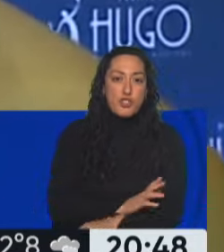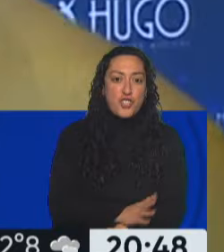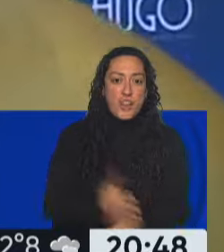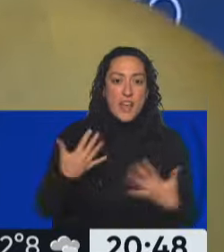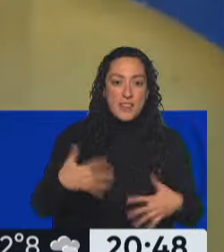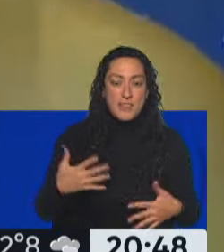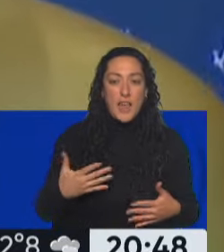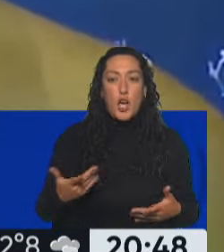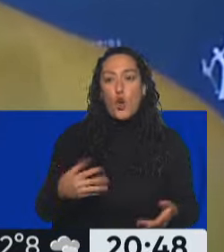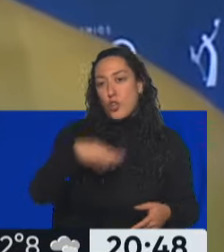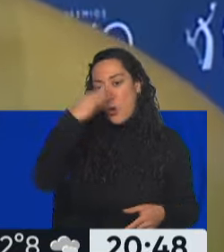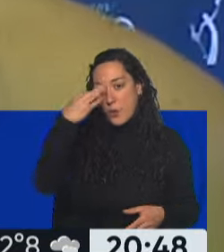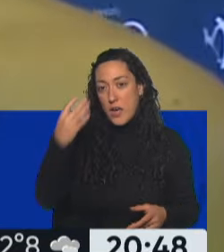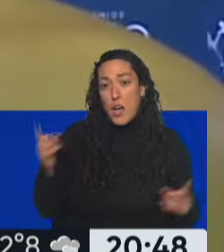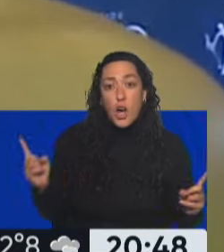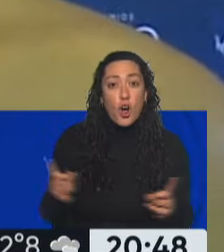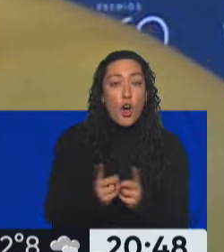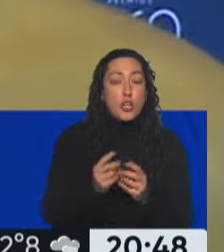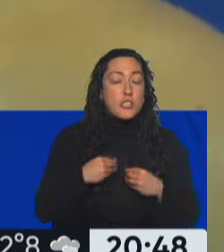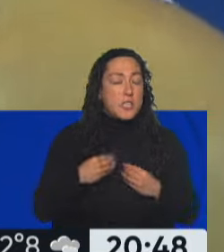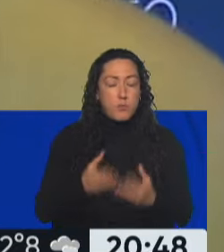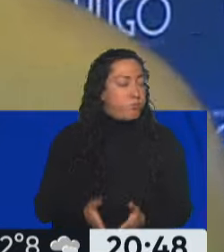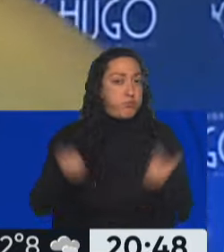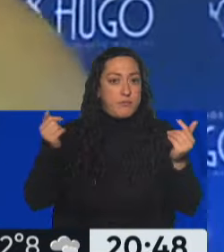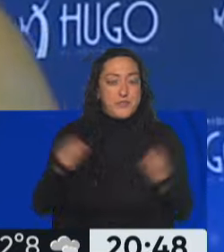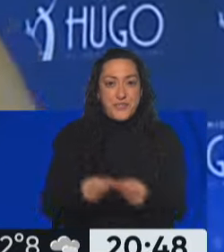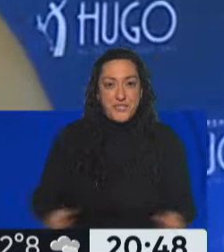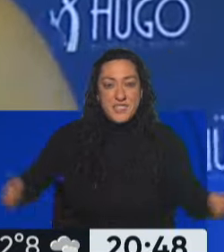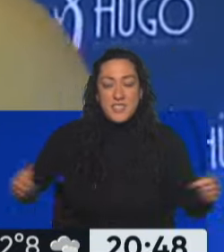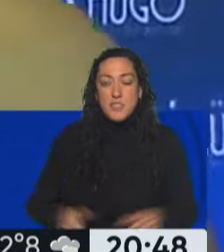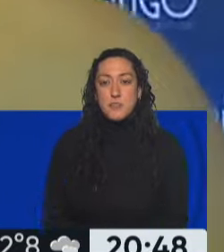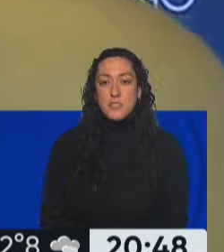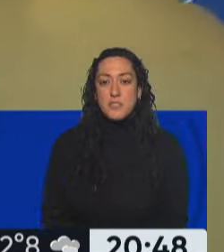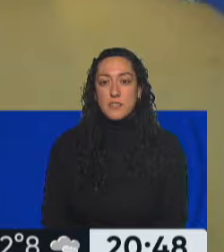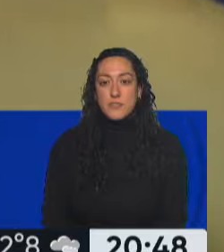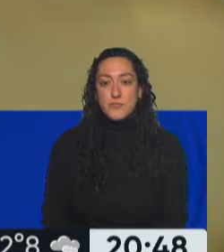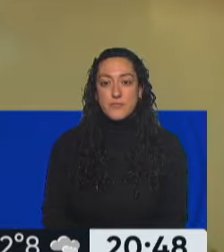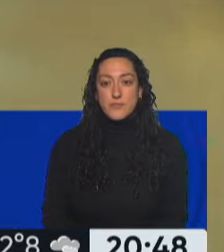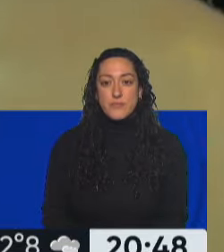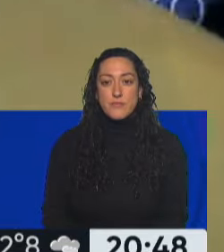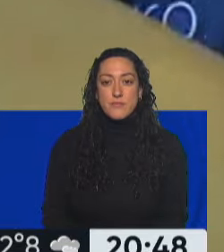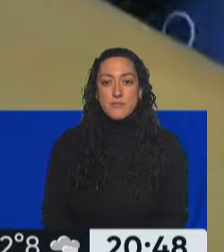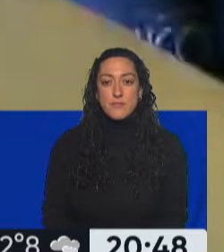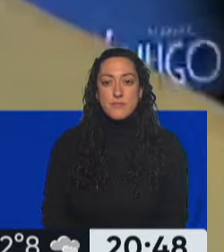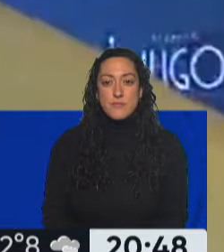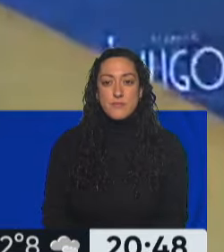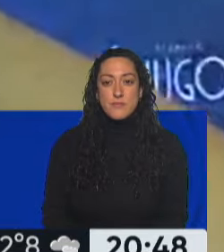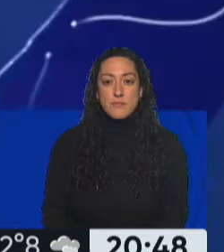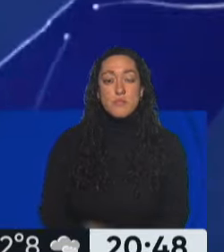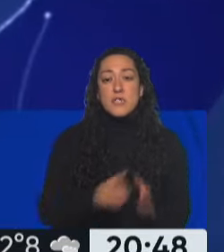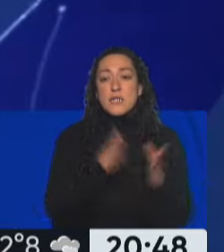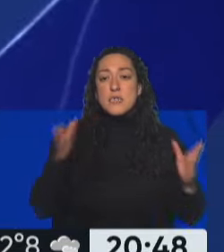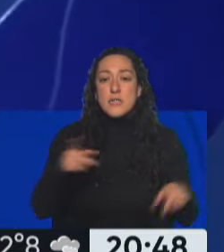con School. Fue tan cortito que de repente uno espera que sea más y vivir más, pero lo que duró estuvo bien y